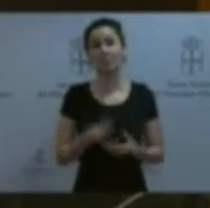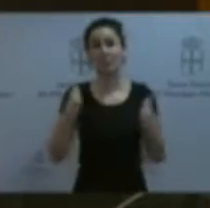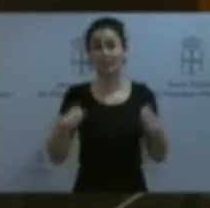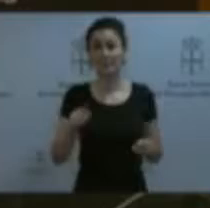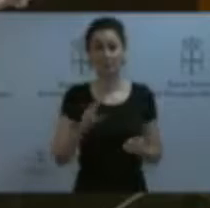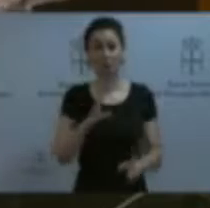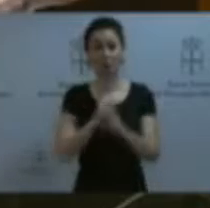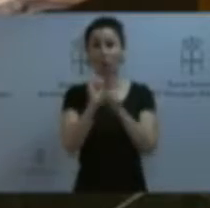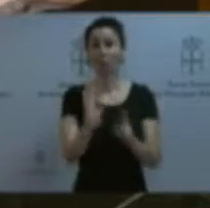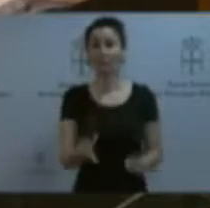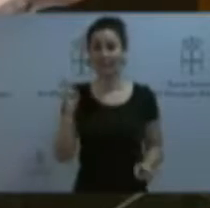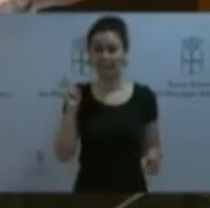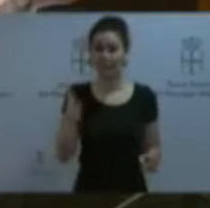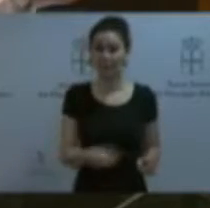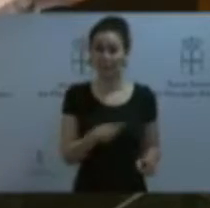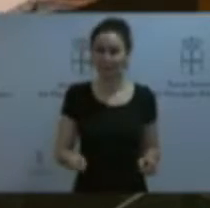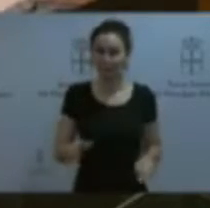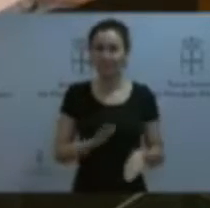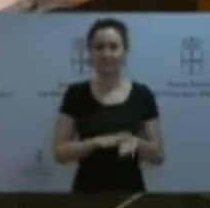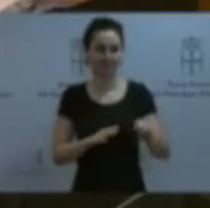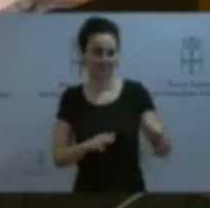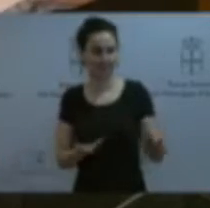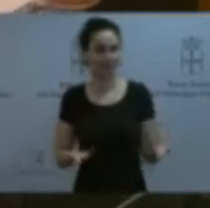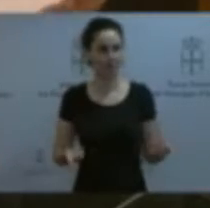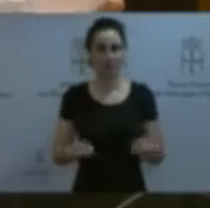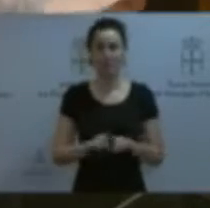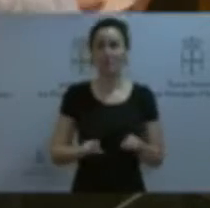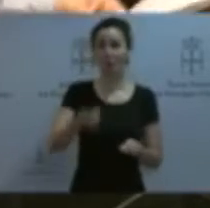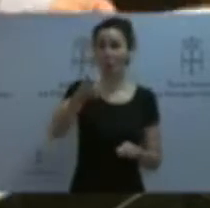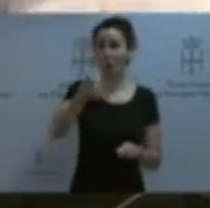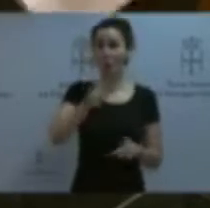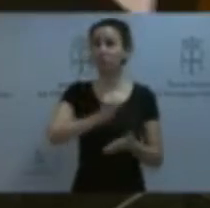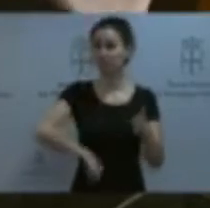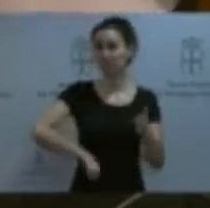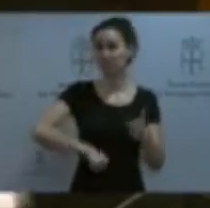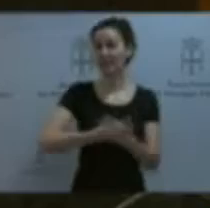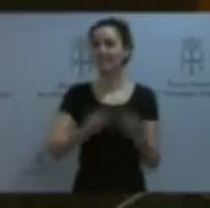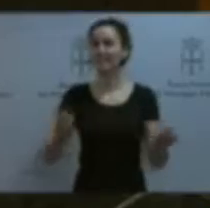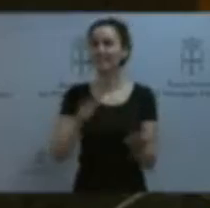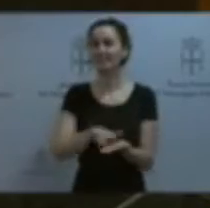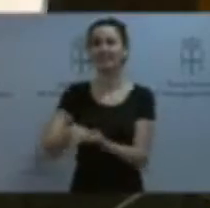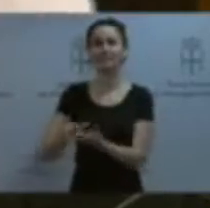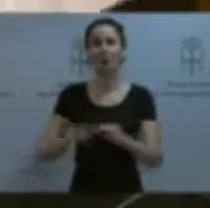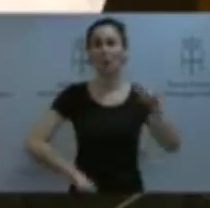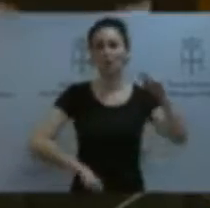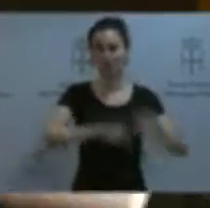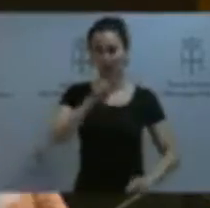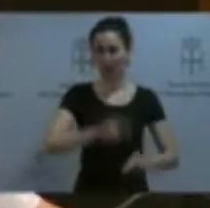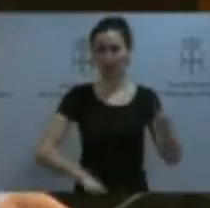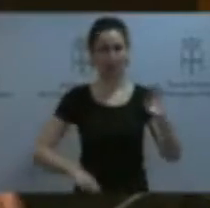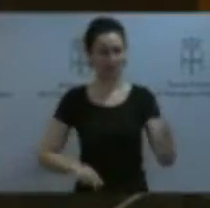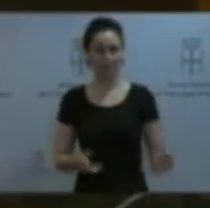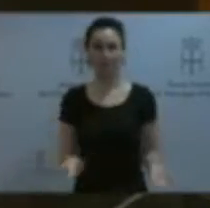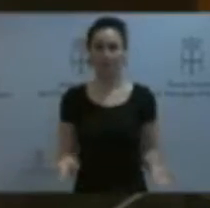anticorrupción. Anticorrupción les dice que para cuando el consistorio aprobó el permiso ya se habían emitido 17 certificaciones de obra. 17 certificaciones de